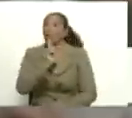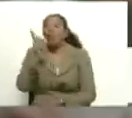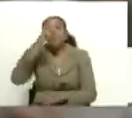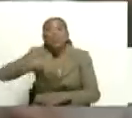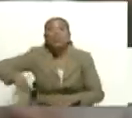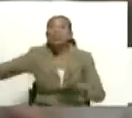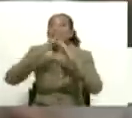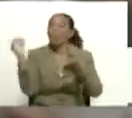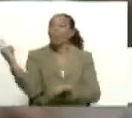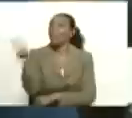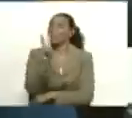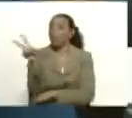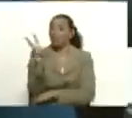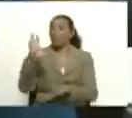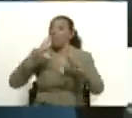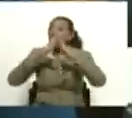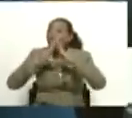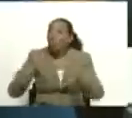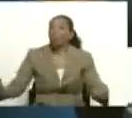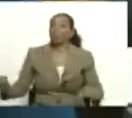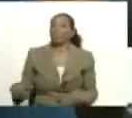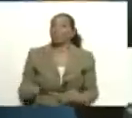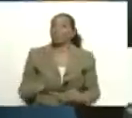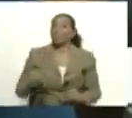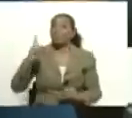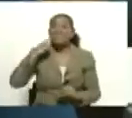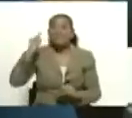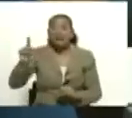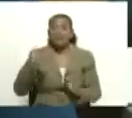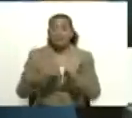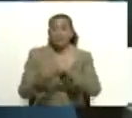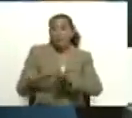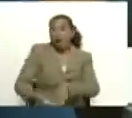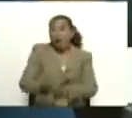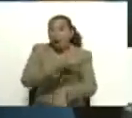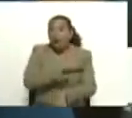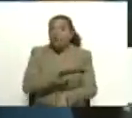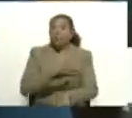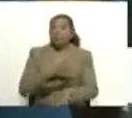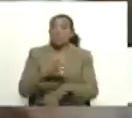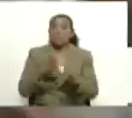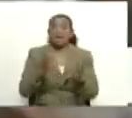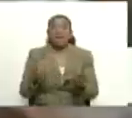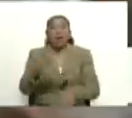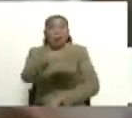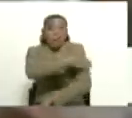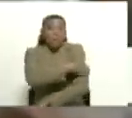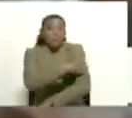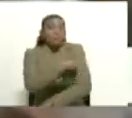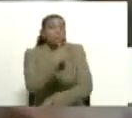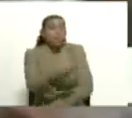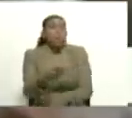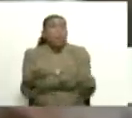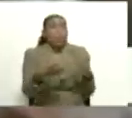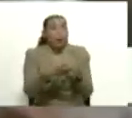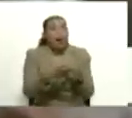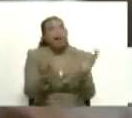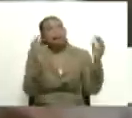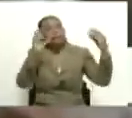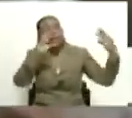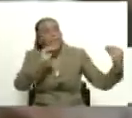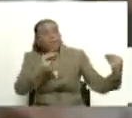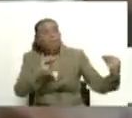los venezolanos. Ya vimos cómo esa facción de la oposición que se sienta,